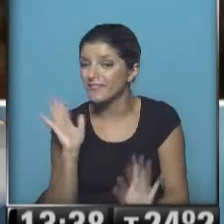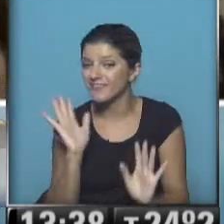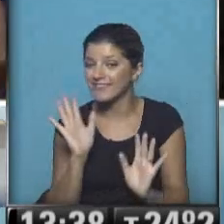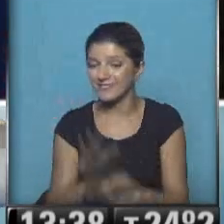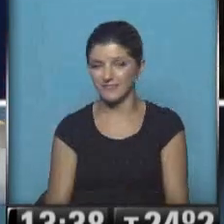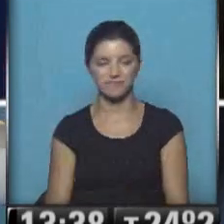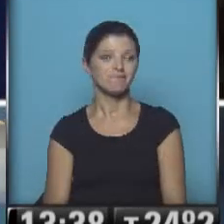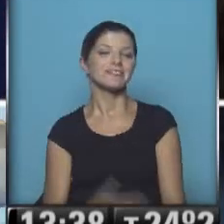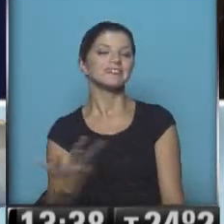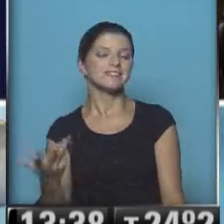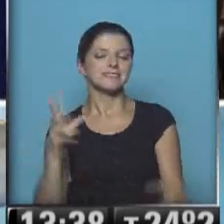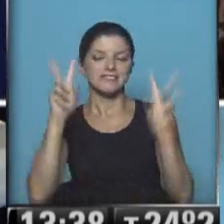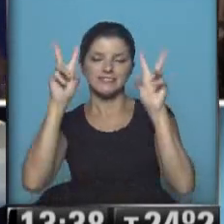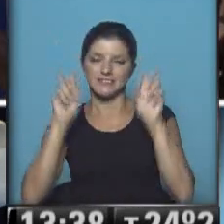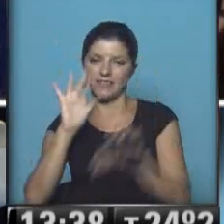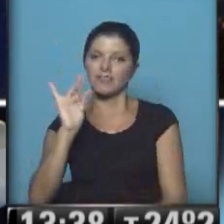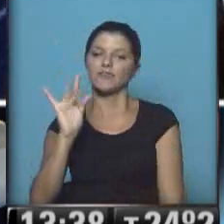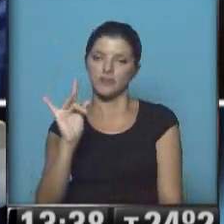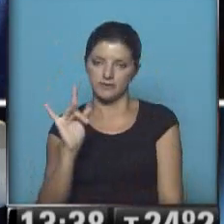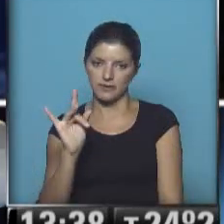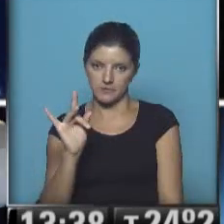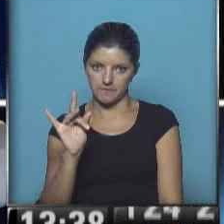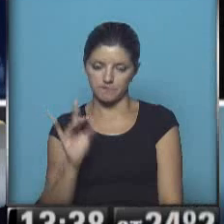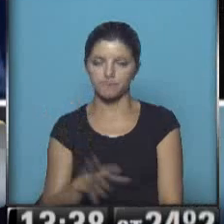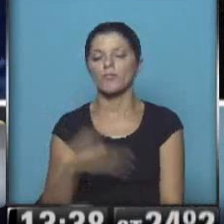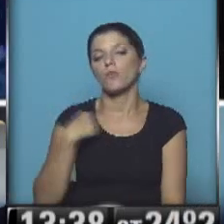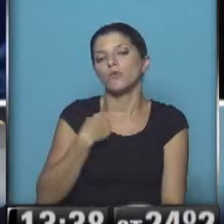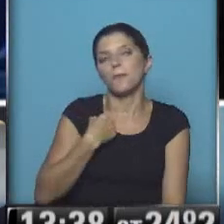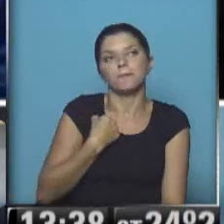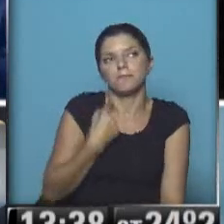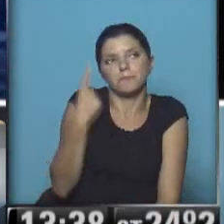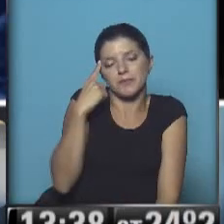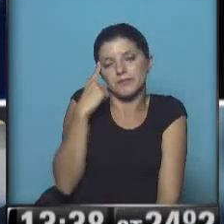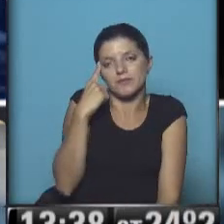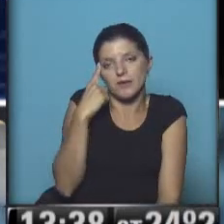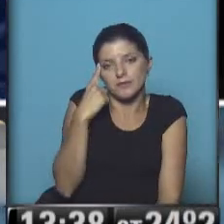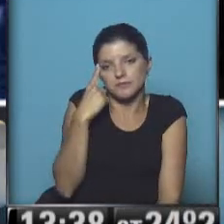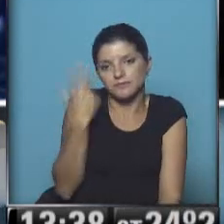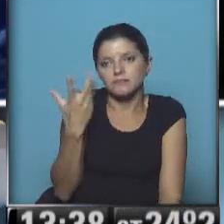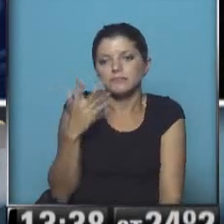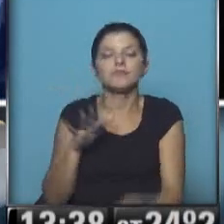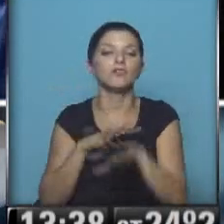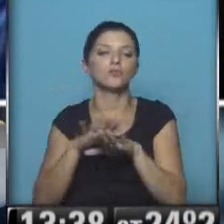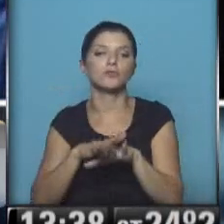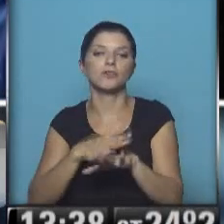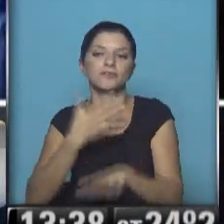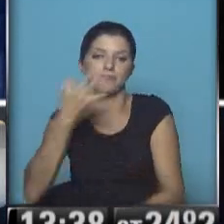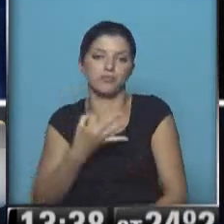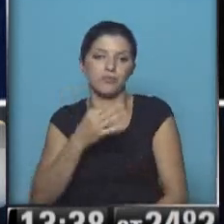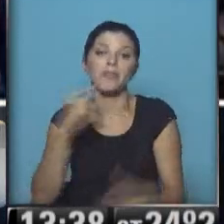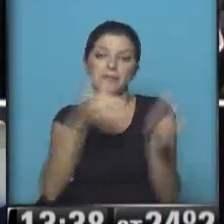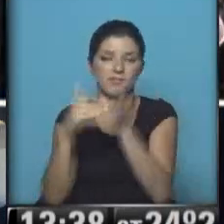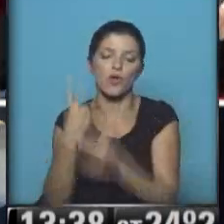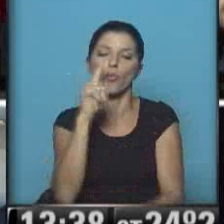no es un tema sumamente complicado uno uno tiende a a tener digamos es una posición tomada de acuerdo al gobierno de que se